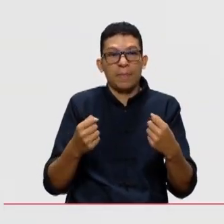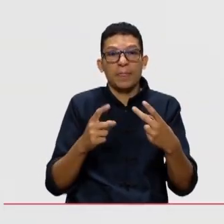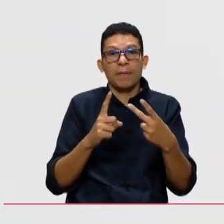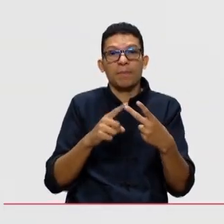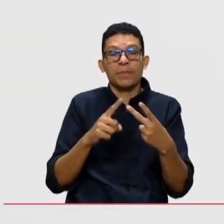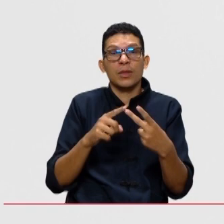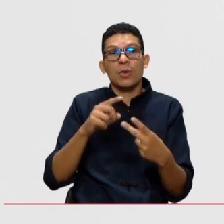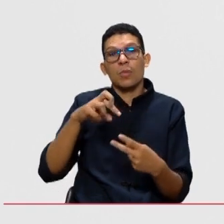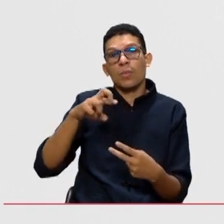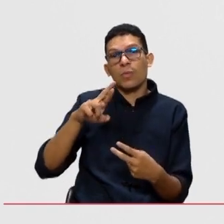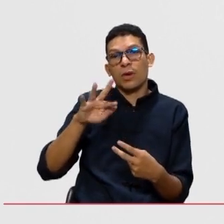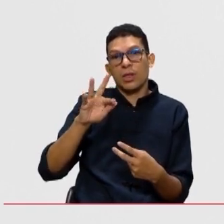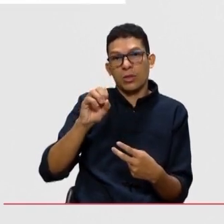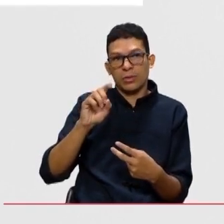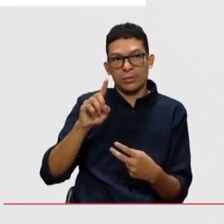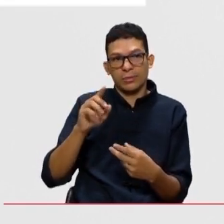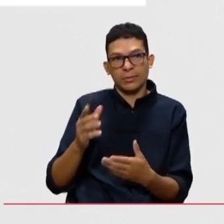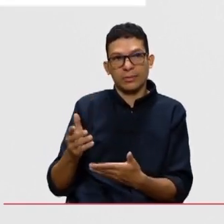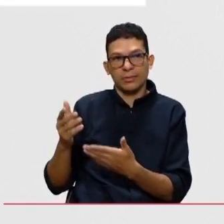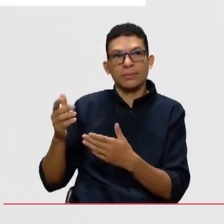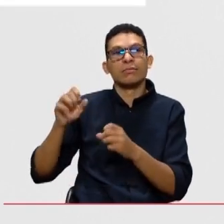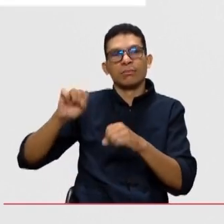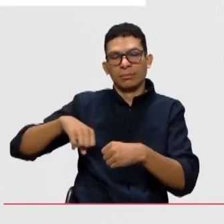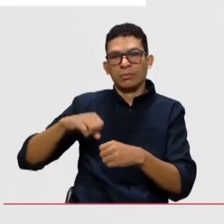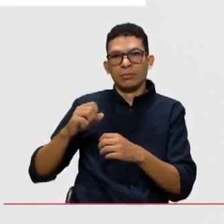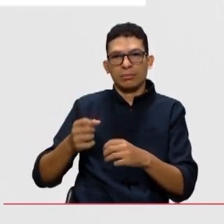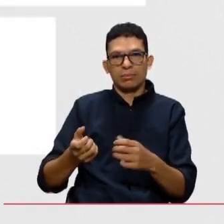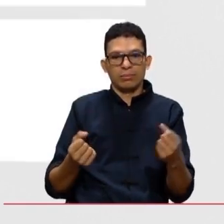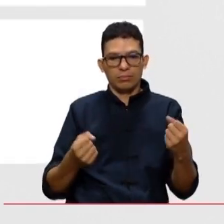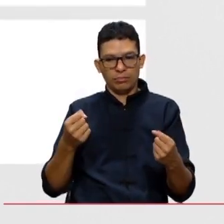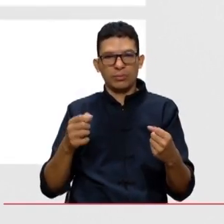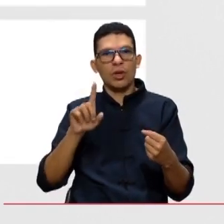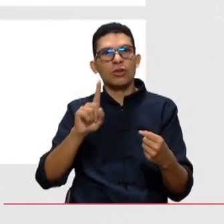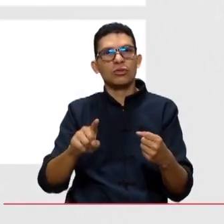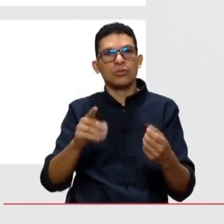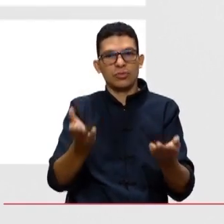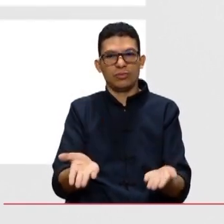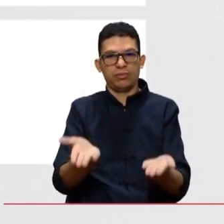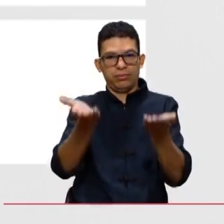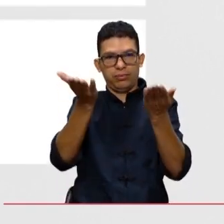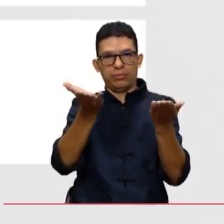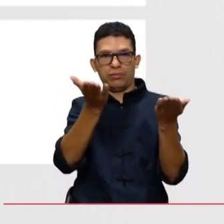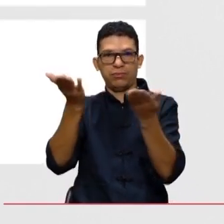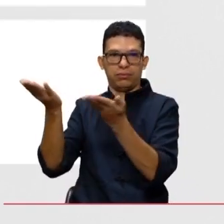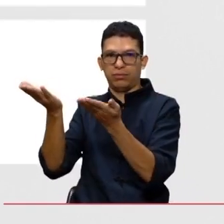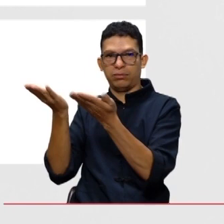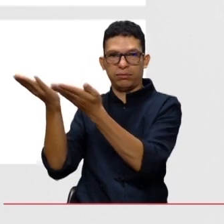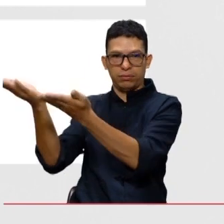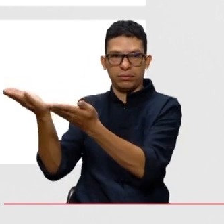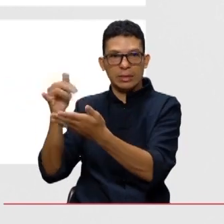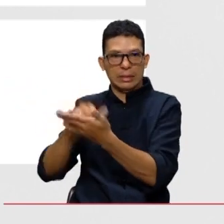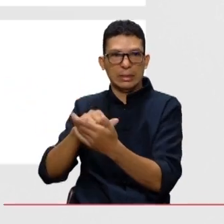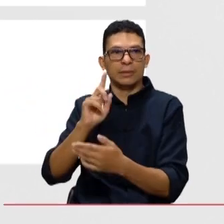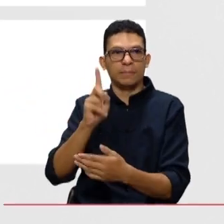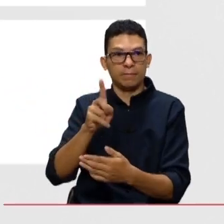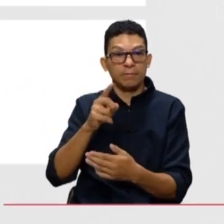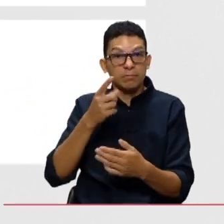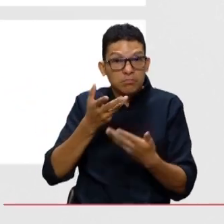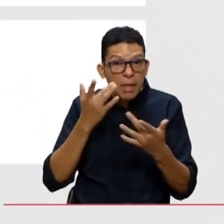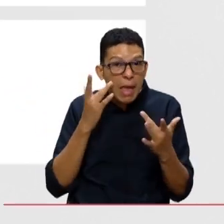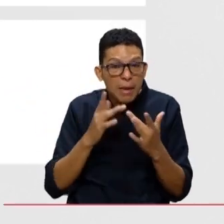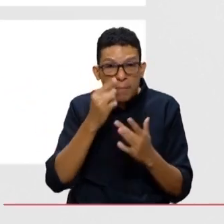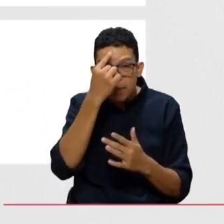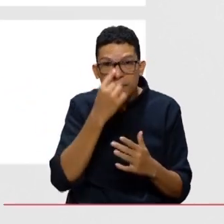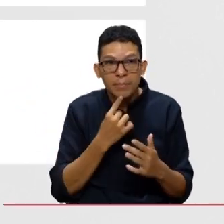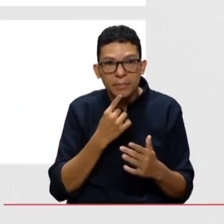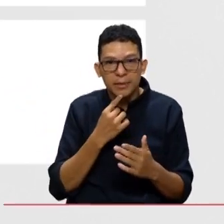una vacante disponible para operador de montacargas. Si cumple con los perfiles, no duden en postularse al Servicio de